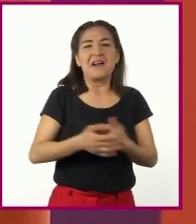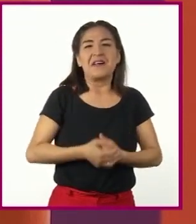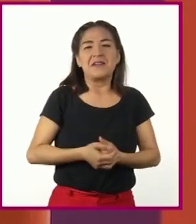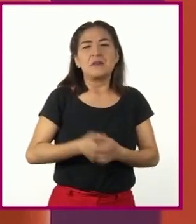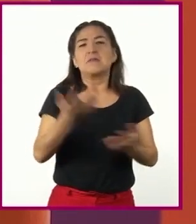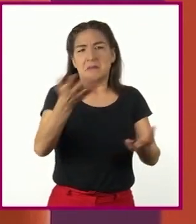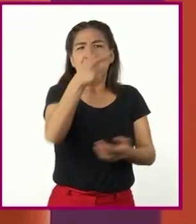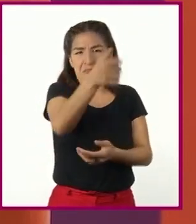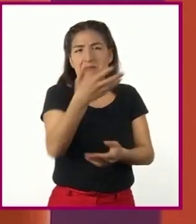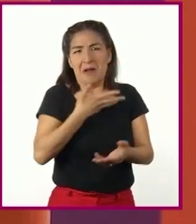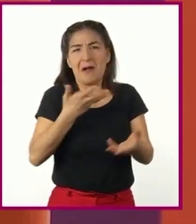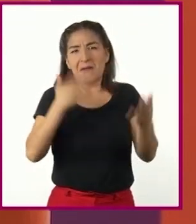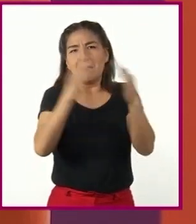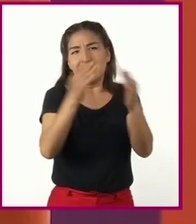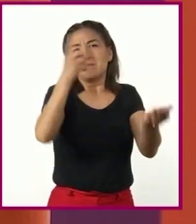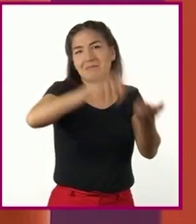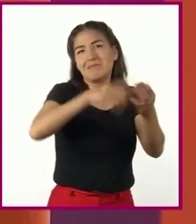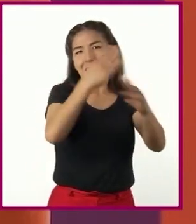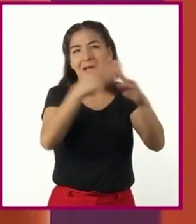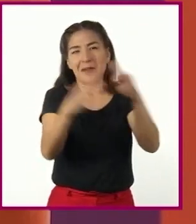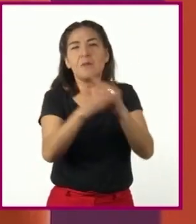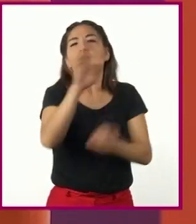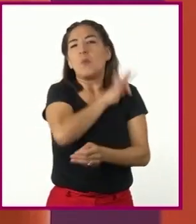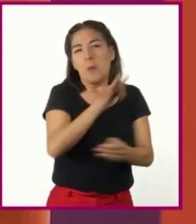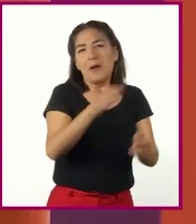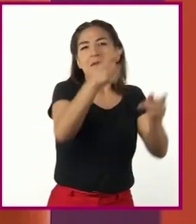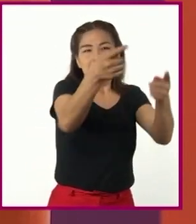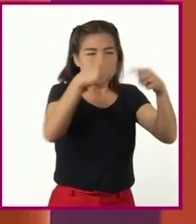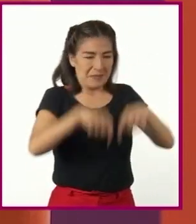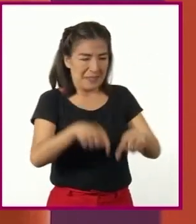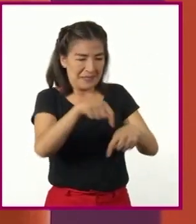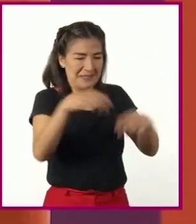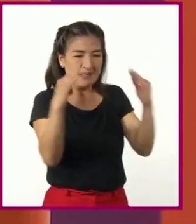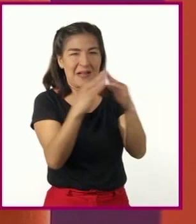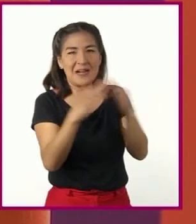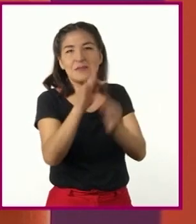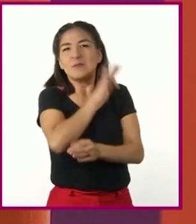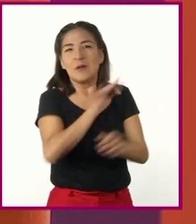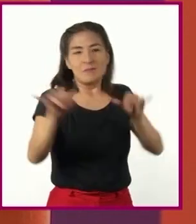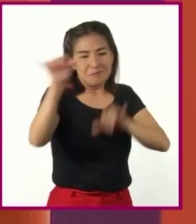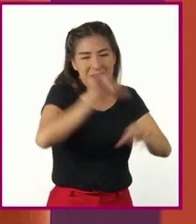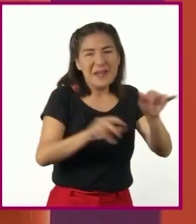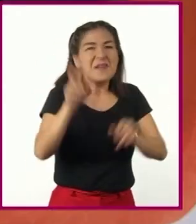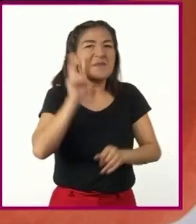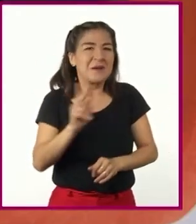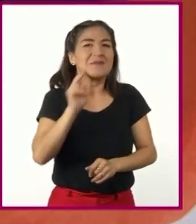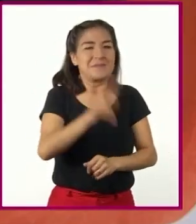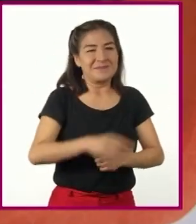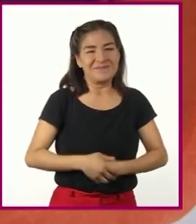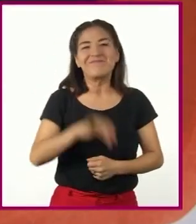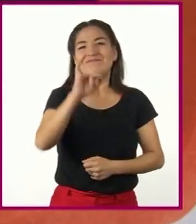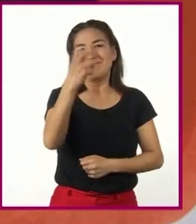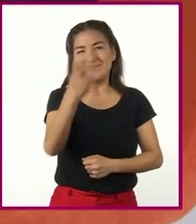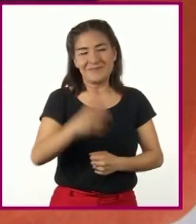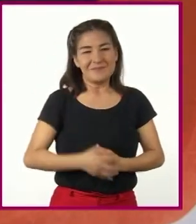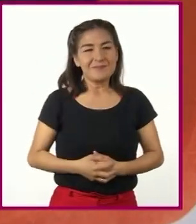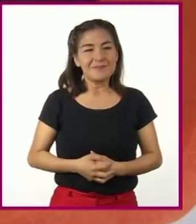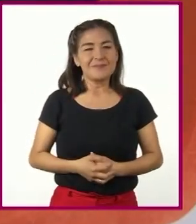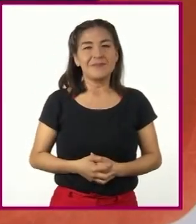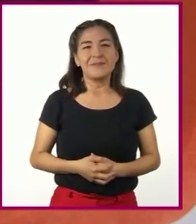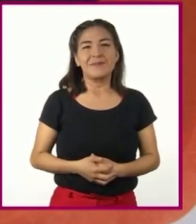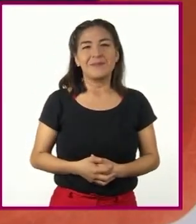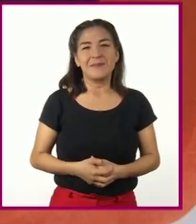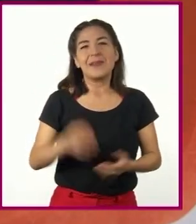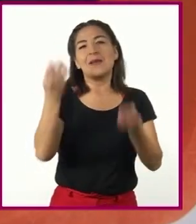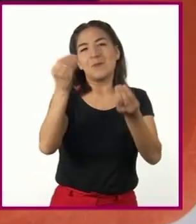que tienes en casa y que puedes realmente experimentar y ver qué está pasando, ¿no? Definitivamente. Bueno,